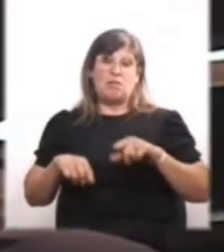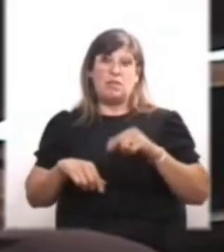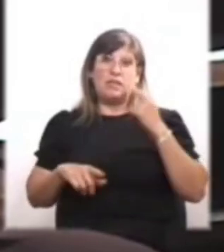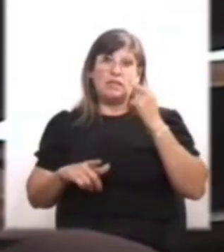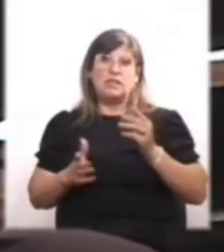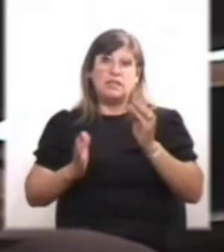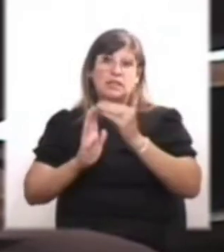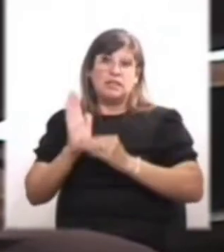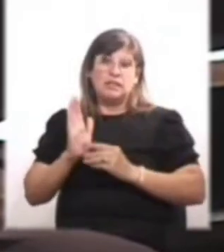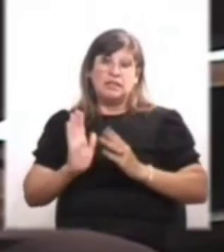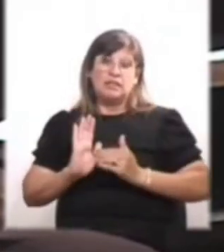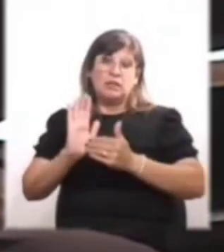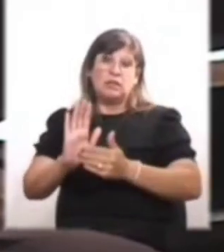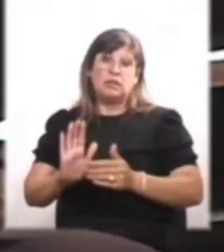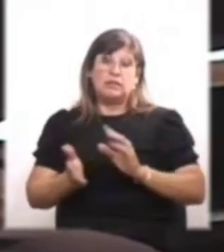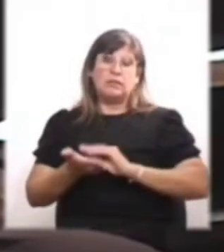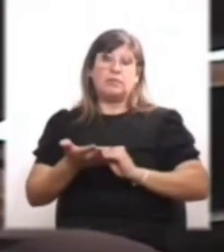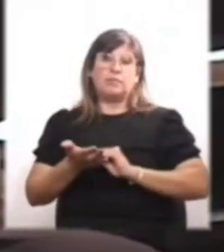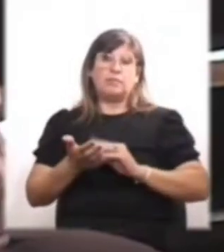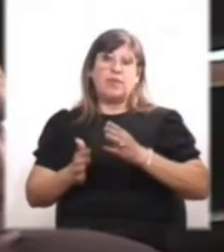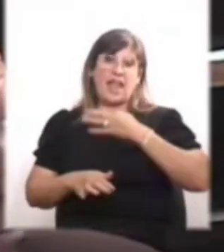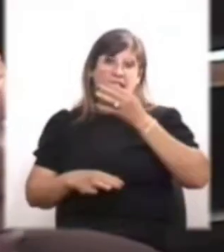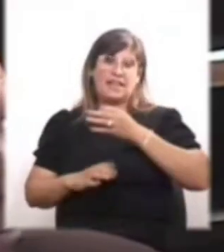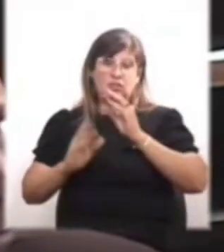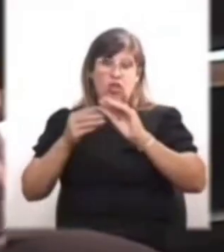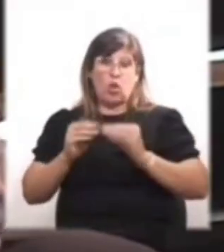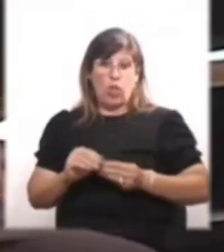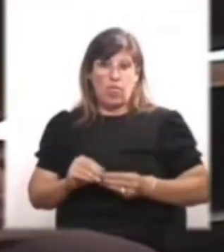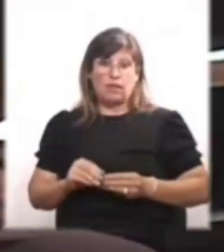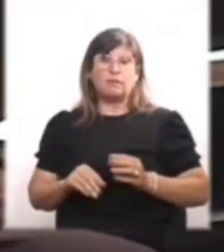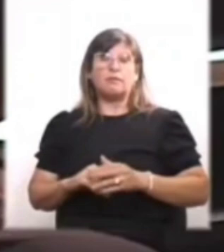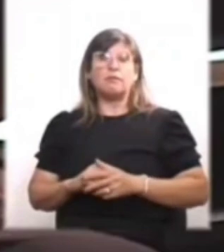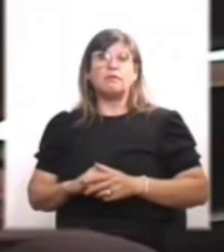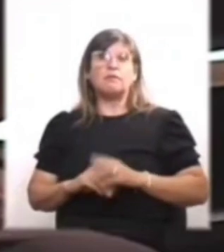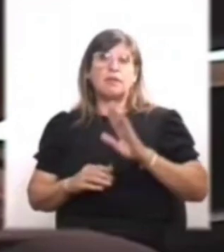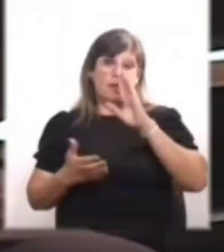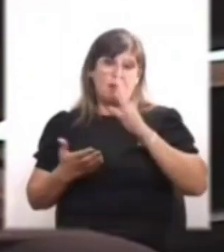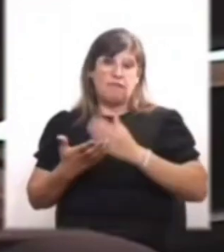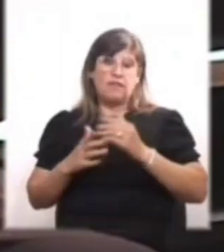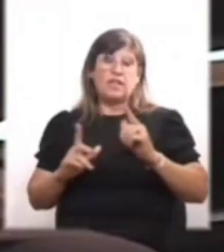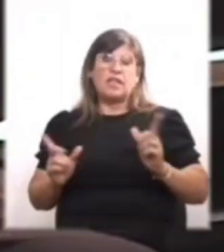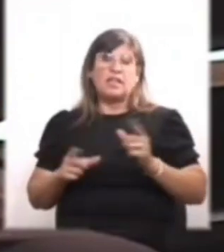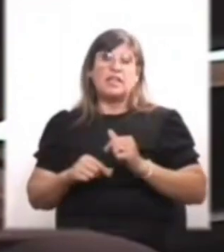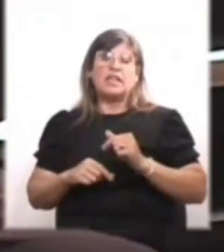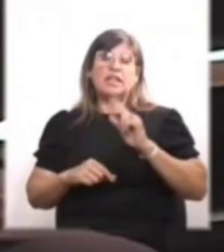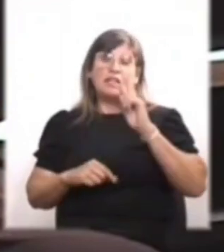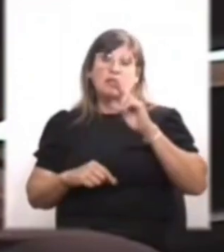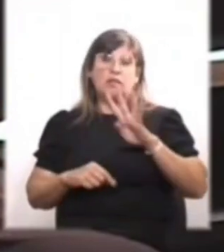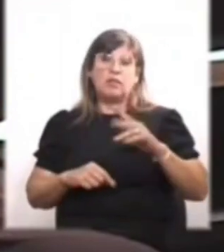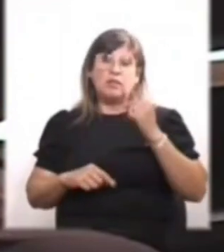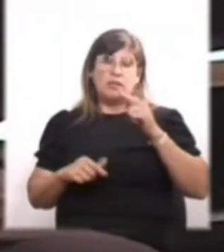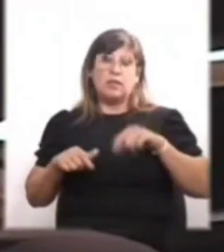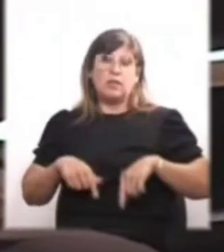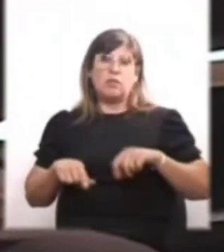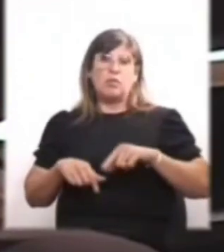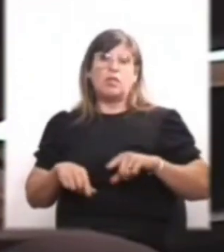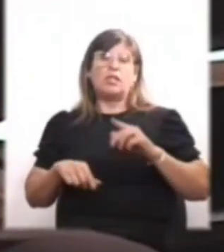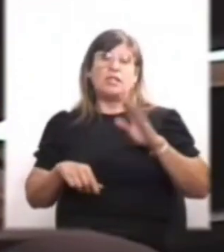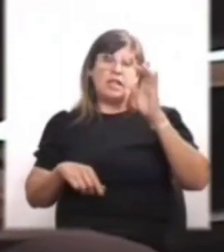datos presentados por la Administración en la rendición de cuenta, al finalizar el 2024, el Ministerio de Ganadería